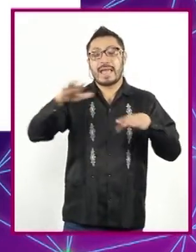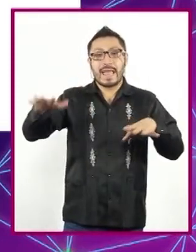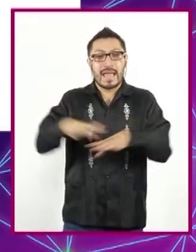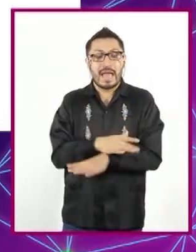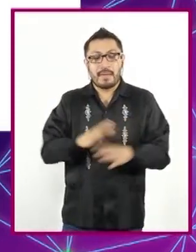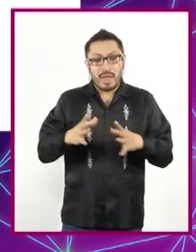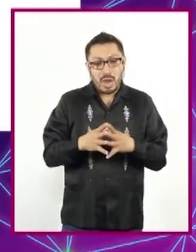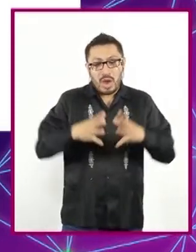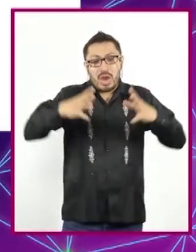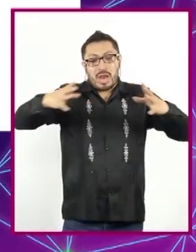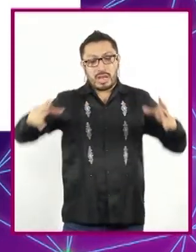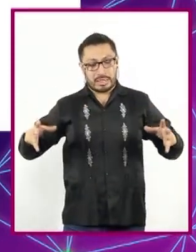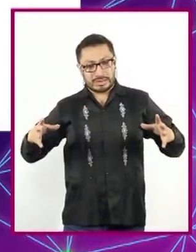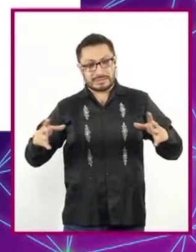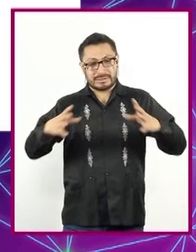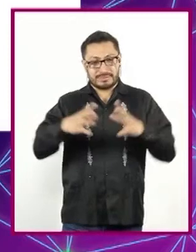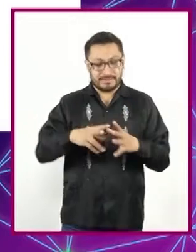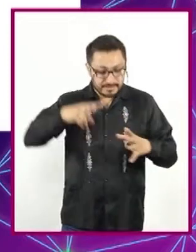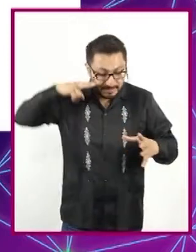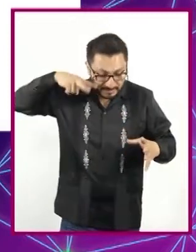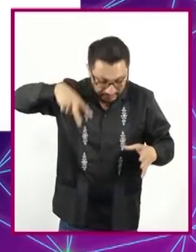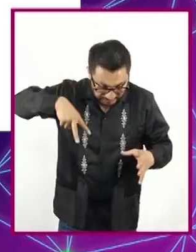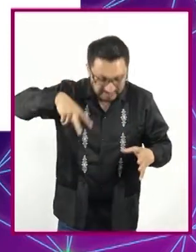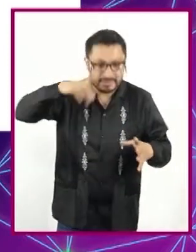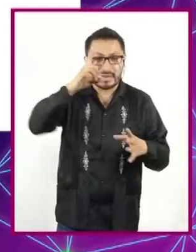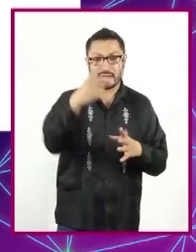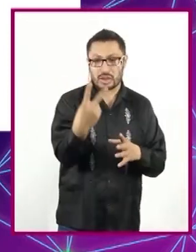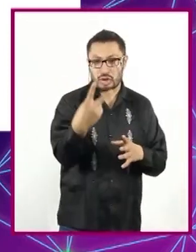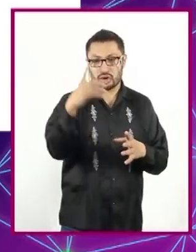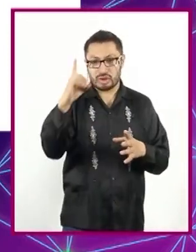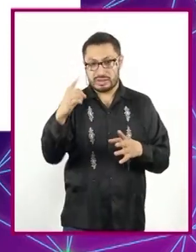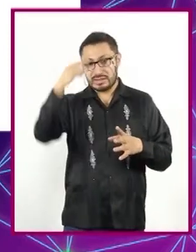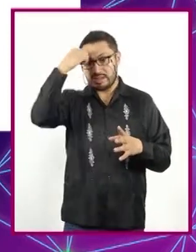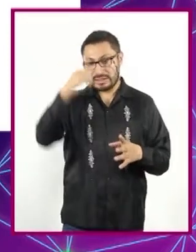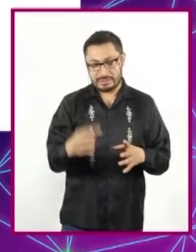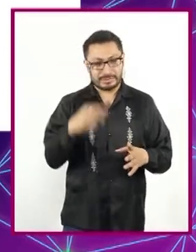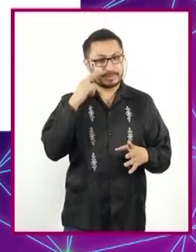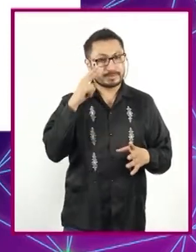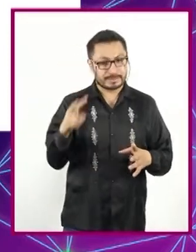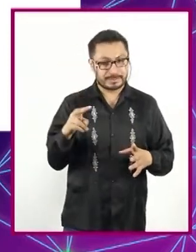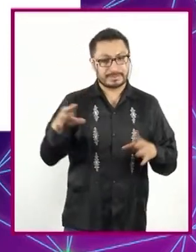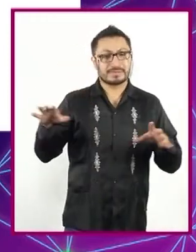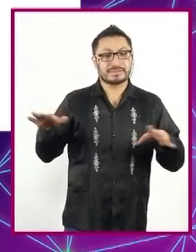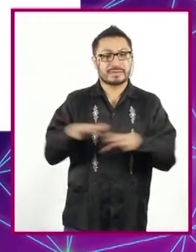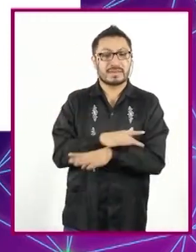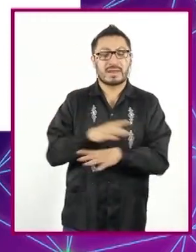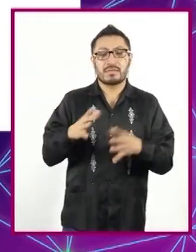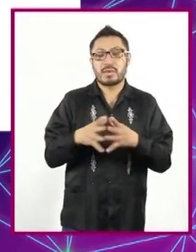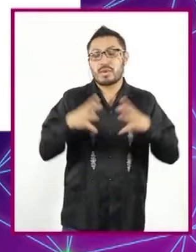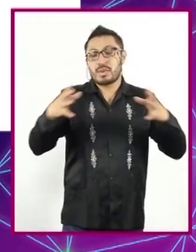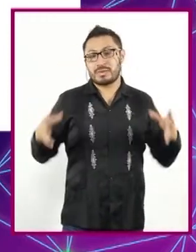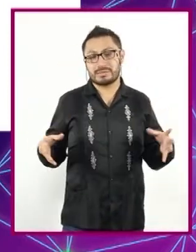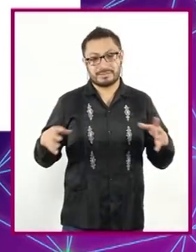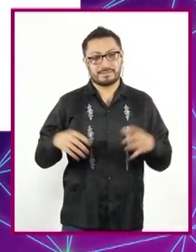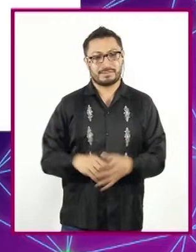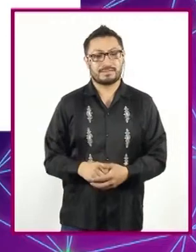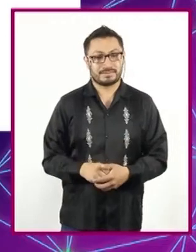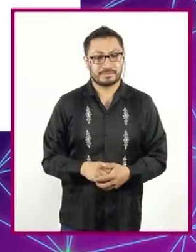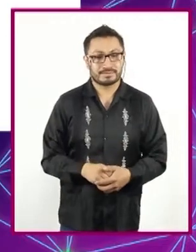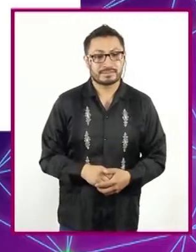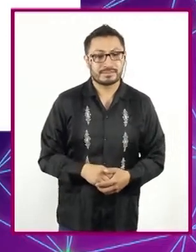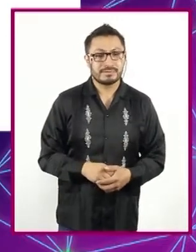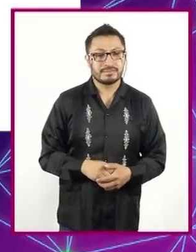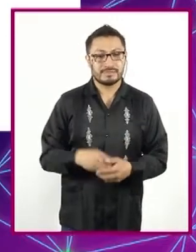cuadrado, se cambia la vista a dos dimensiones para que se pueda apreciar este cambio de tamaño del cuadrado al que